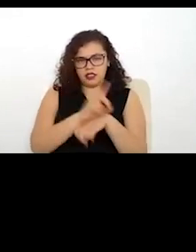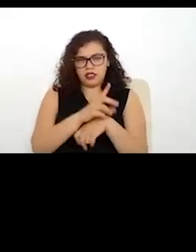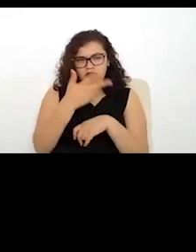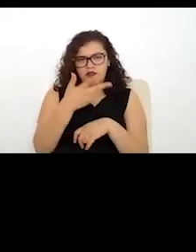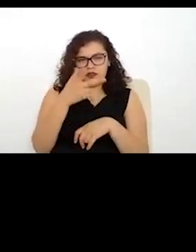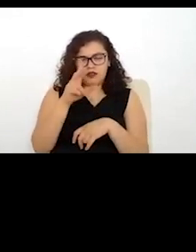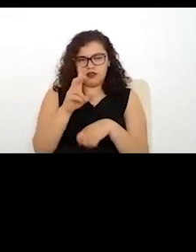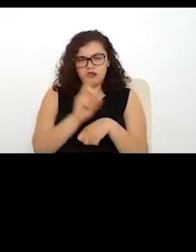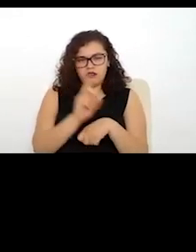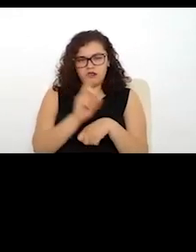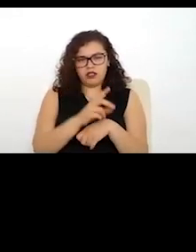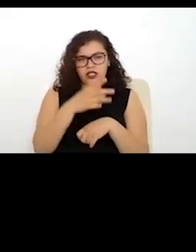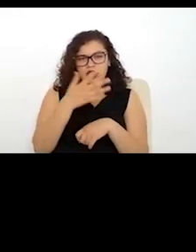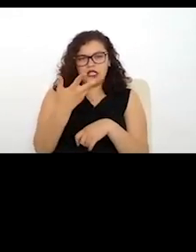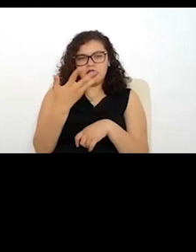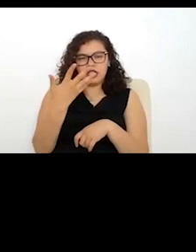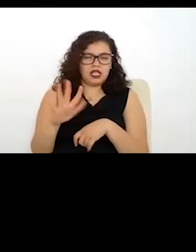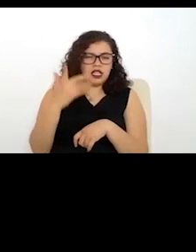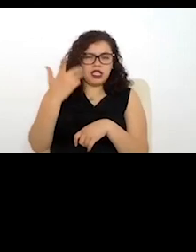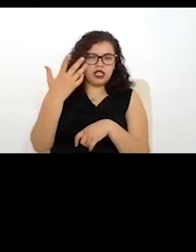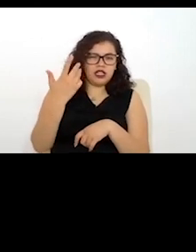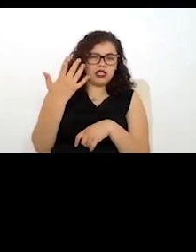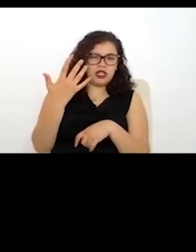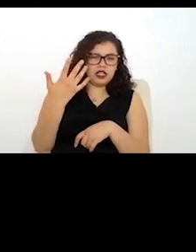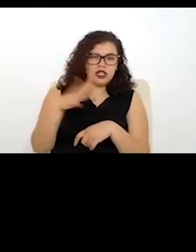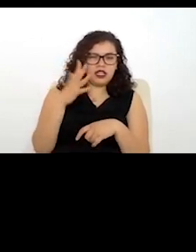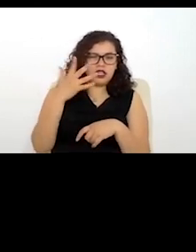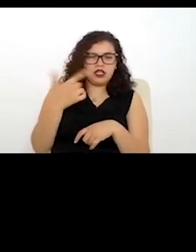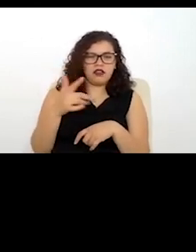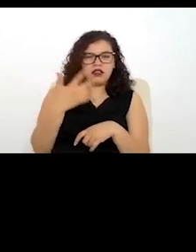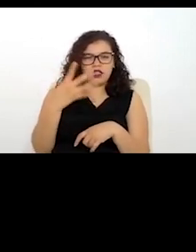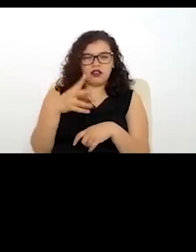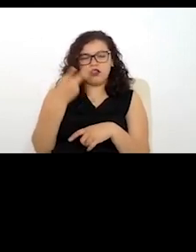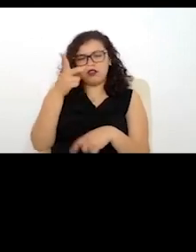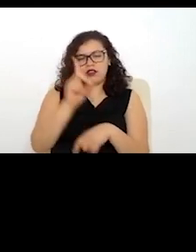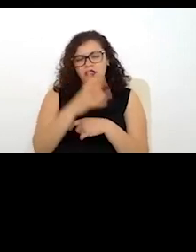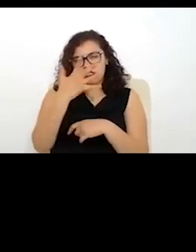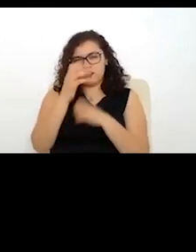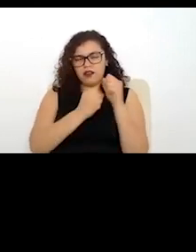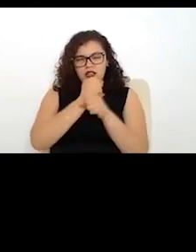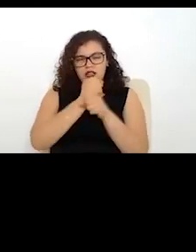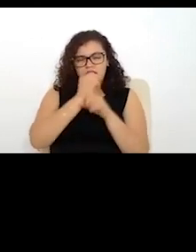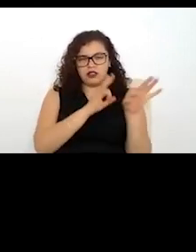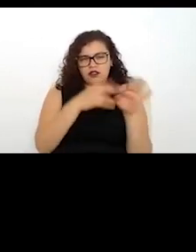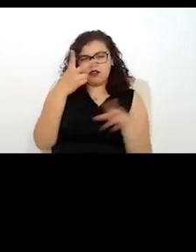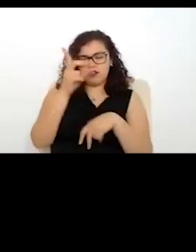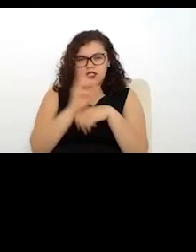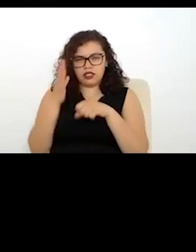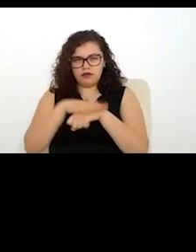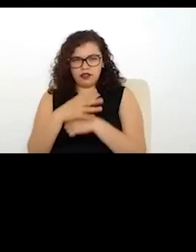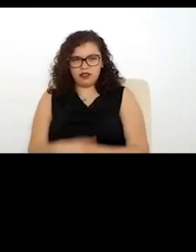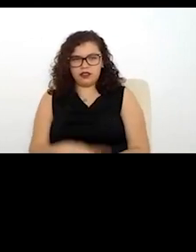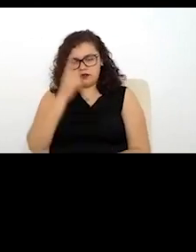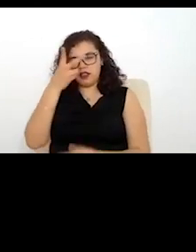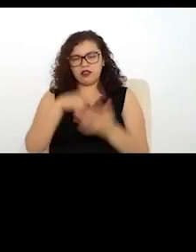días, el tercero 10 días, el cuarto 12, y de ahí iba sumando 2 días por cada 5 años de trabajo. A partir de la reforma de